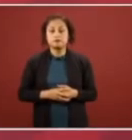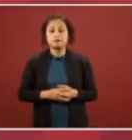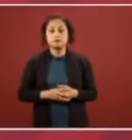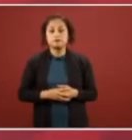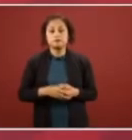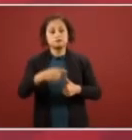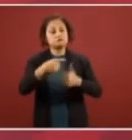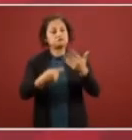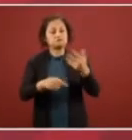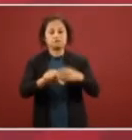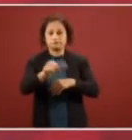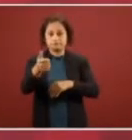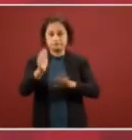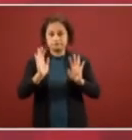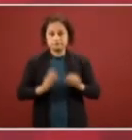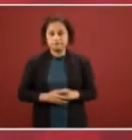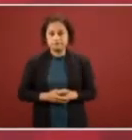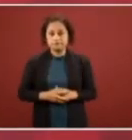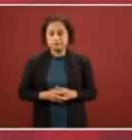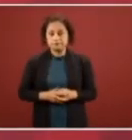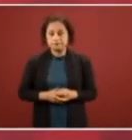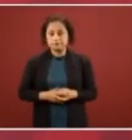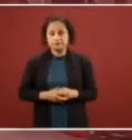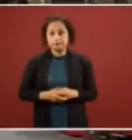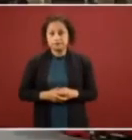Y otros. And others.